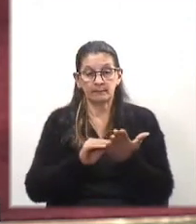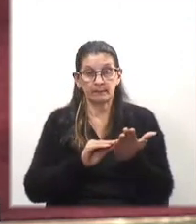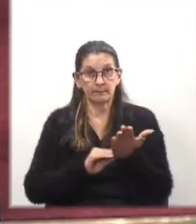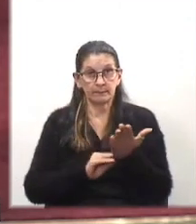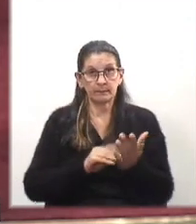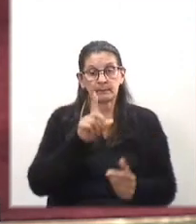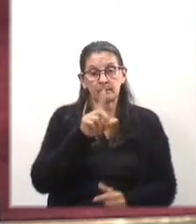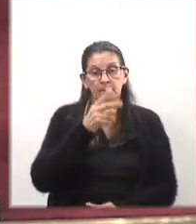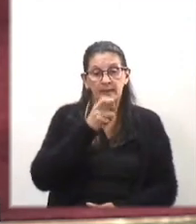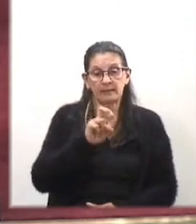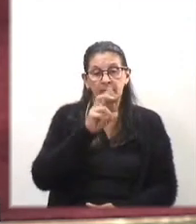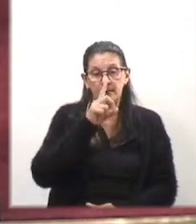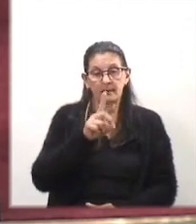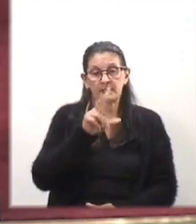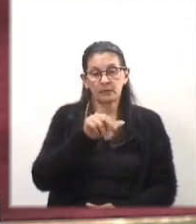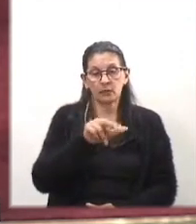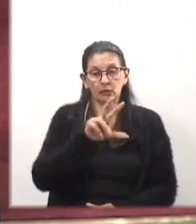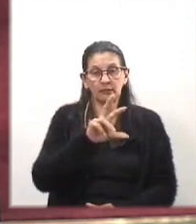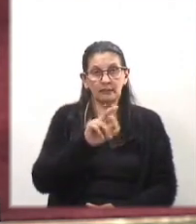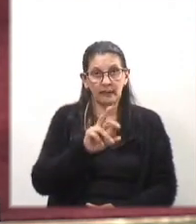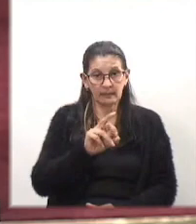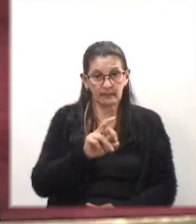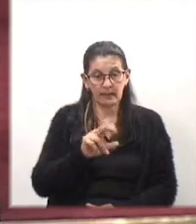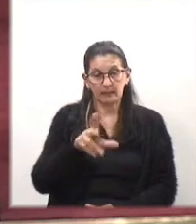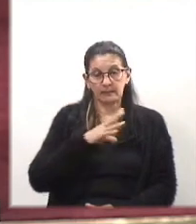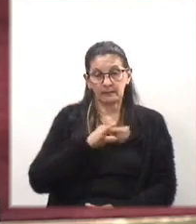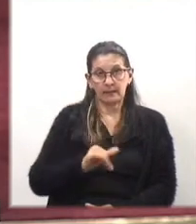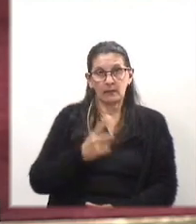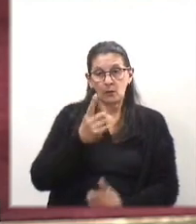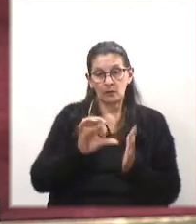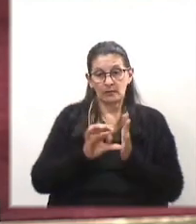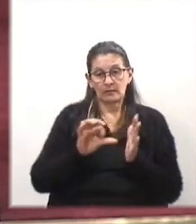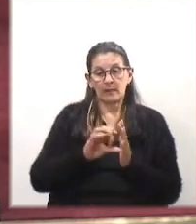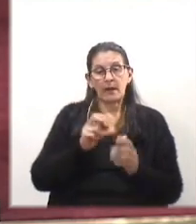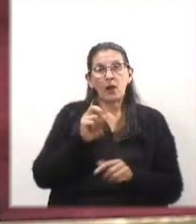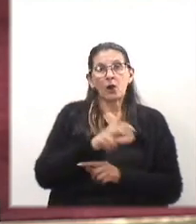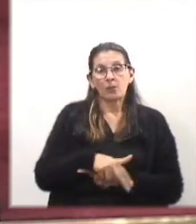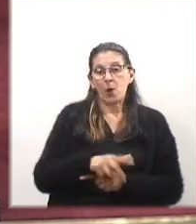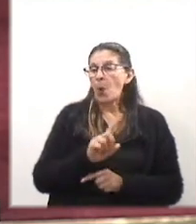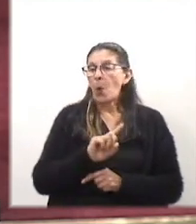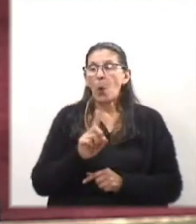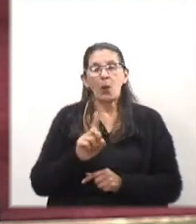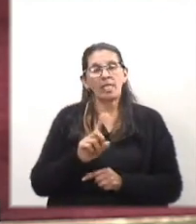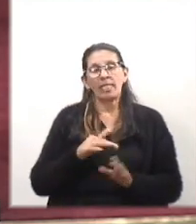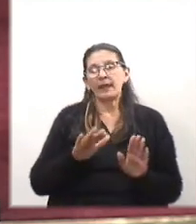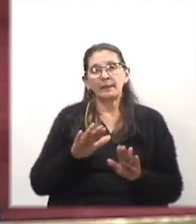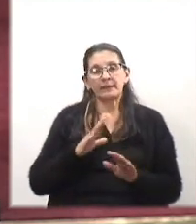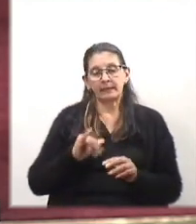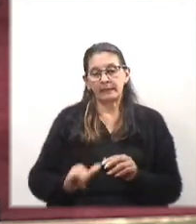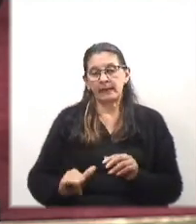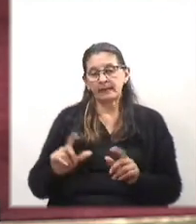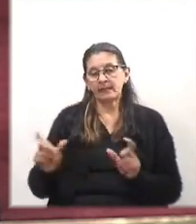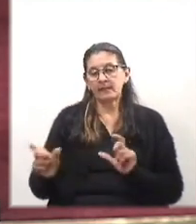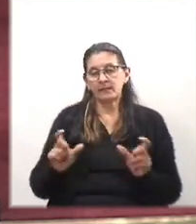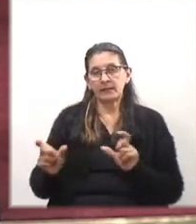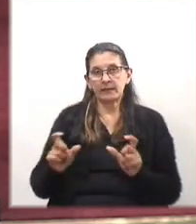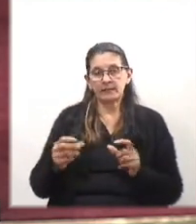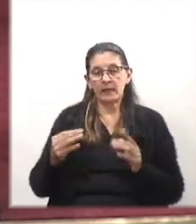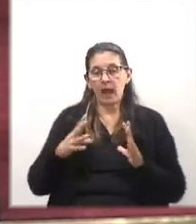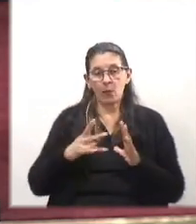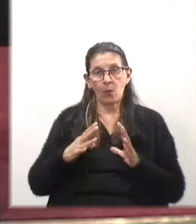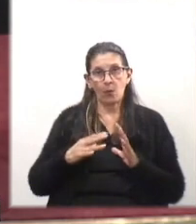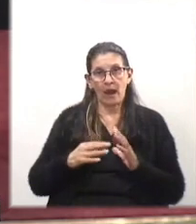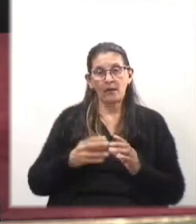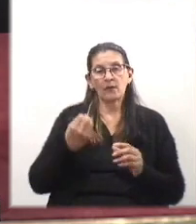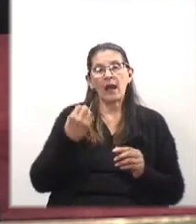la Ley 20.130 tiene a convergir en un sistema común, no debería haber diferencias entre los jubilados al